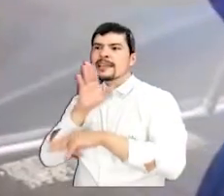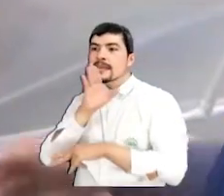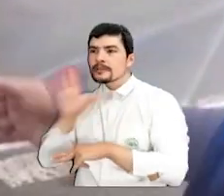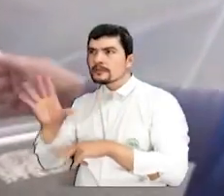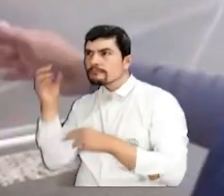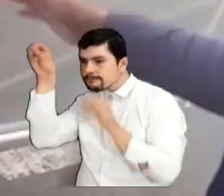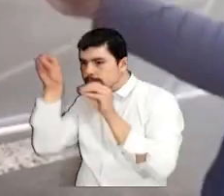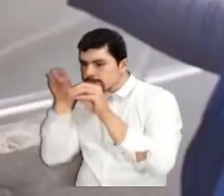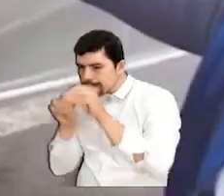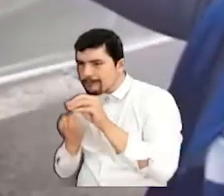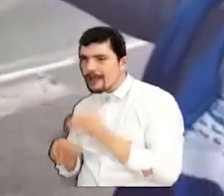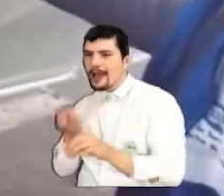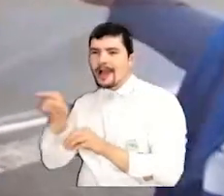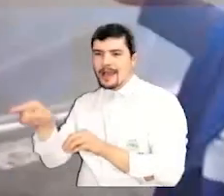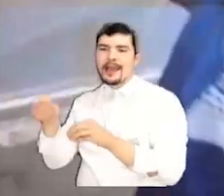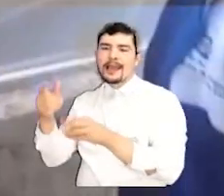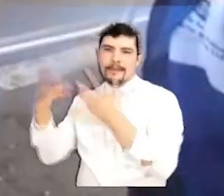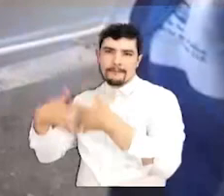pero